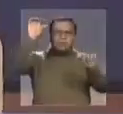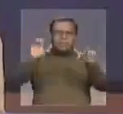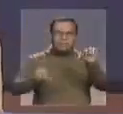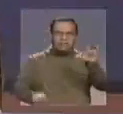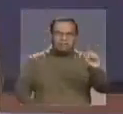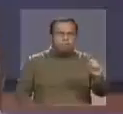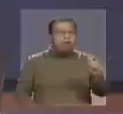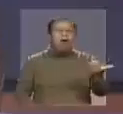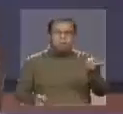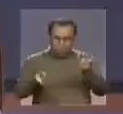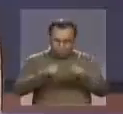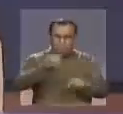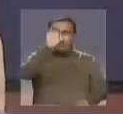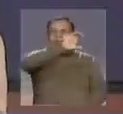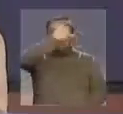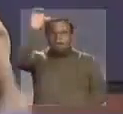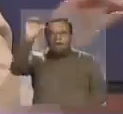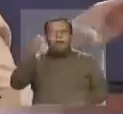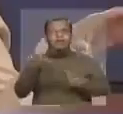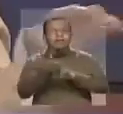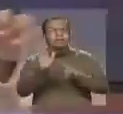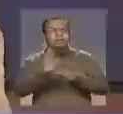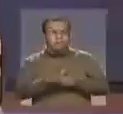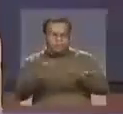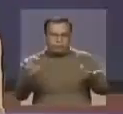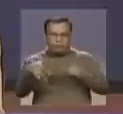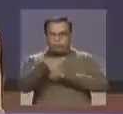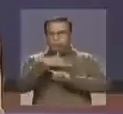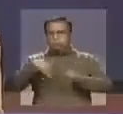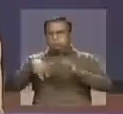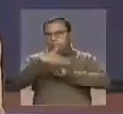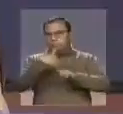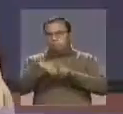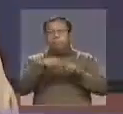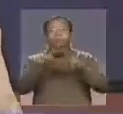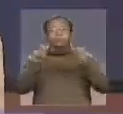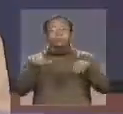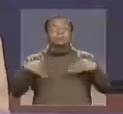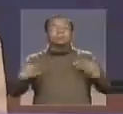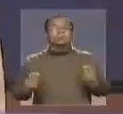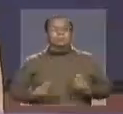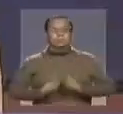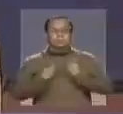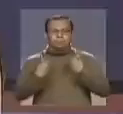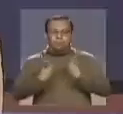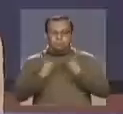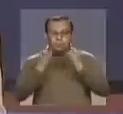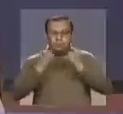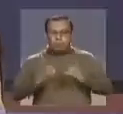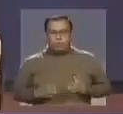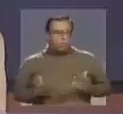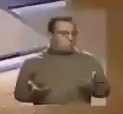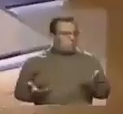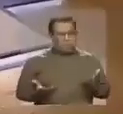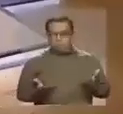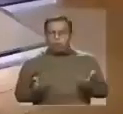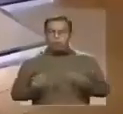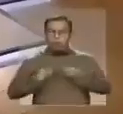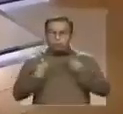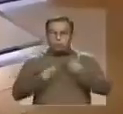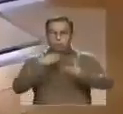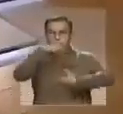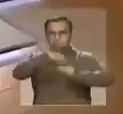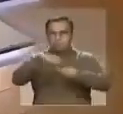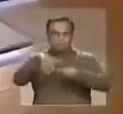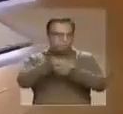una mujer del Caribe? ¿Sí? Y no solamente dentro del contexto territorial, sino cómo vive su cuerpo, cómo vivió su cuerpo el